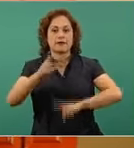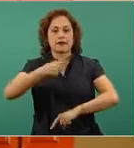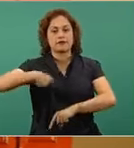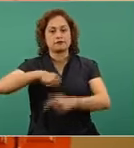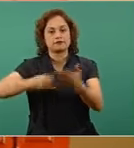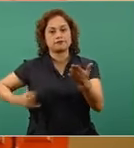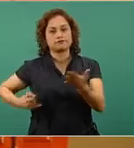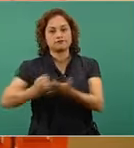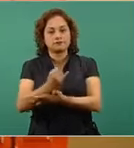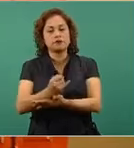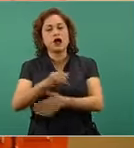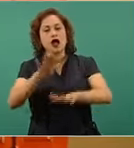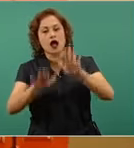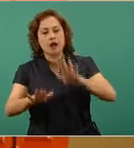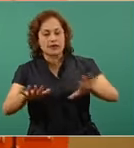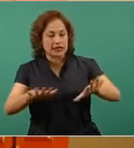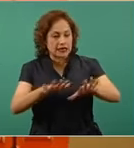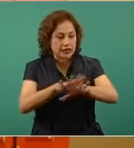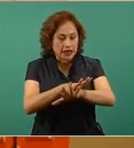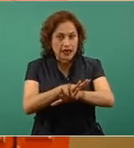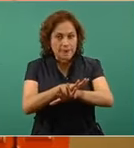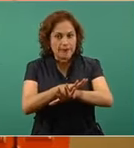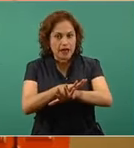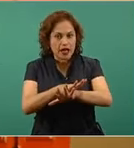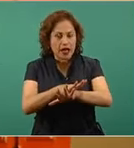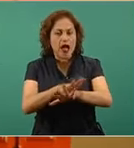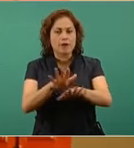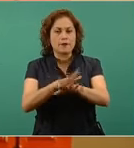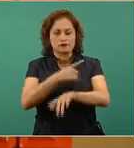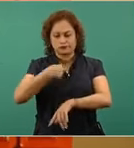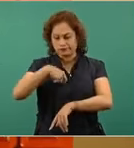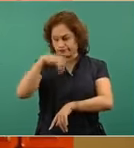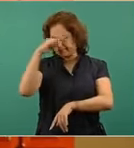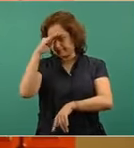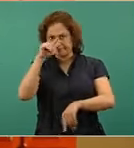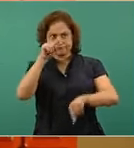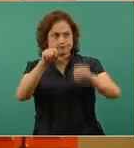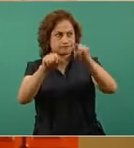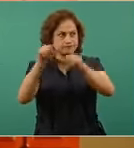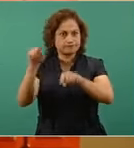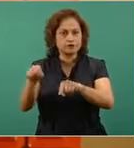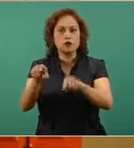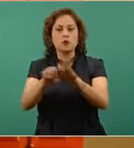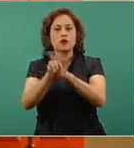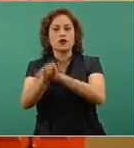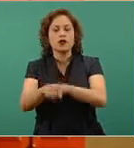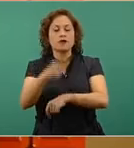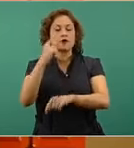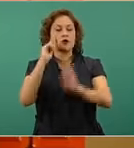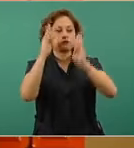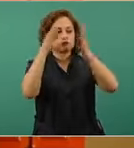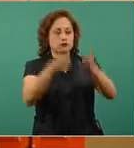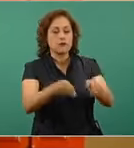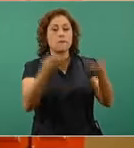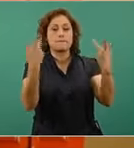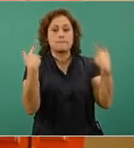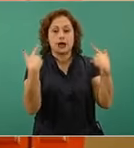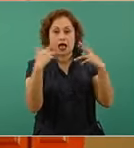de táctica en vez de avanzar con la vacunación en personal educativo para intentar abrir escuelas de